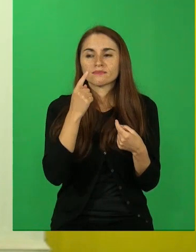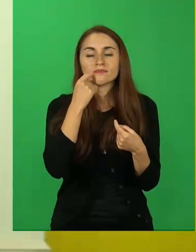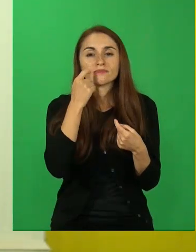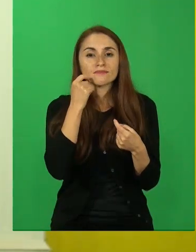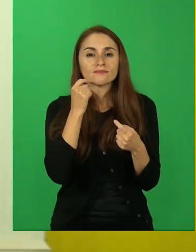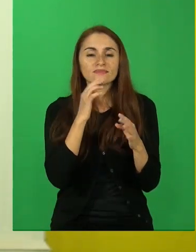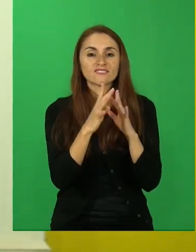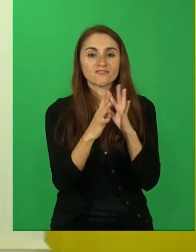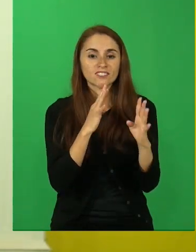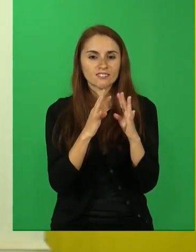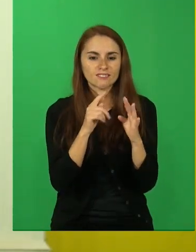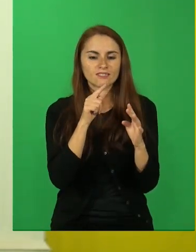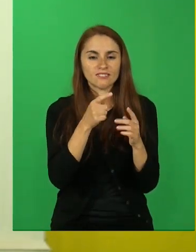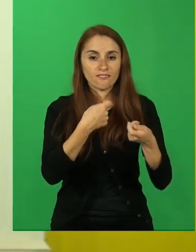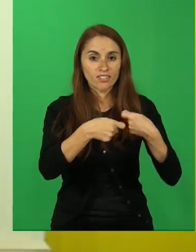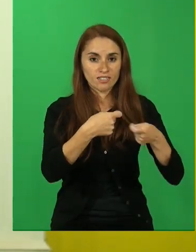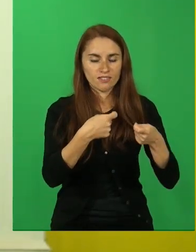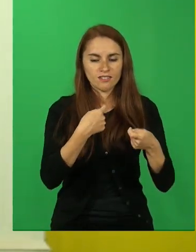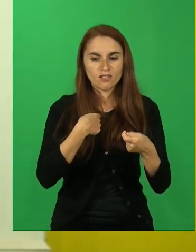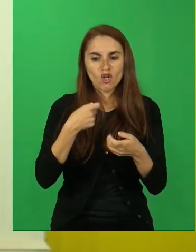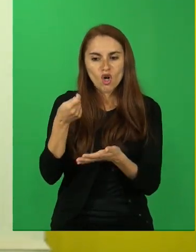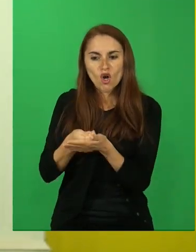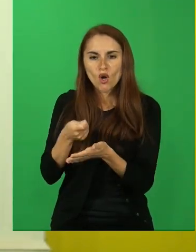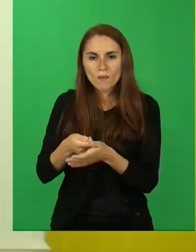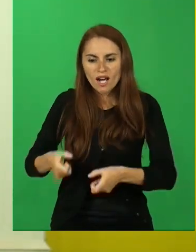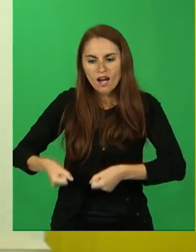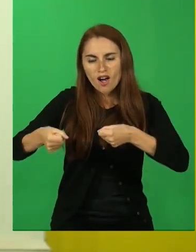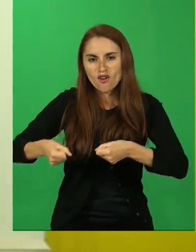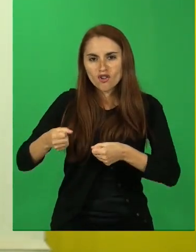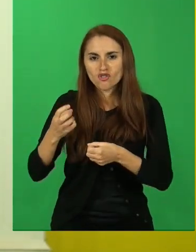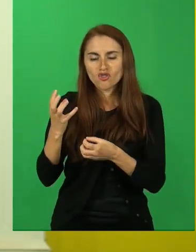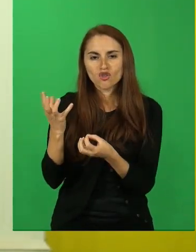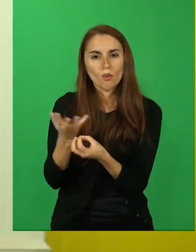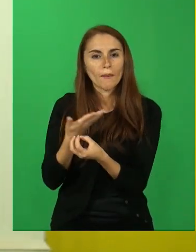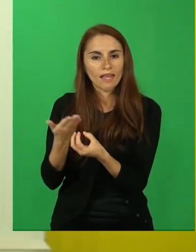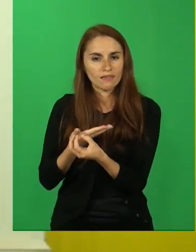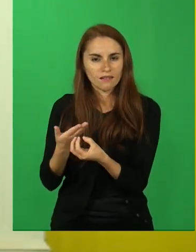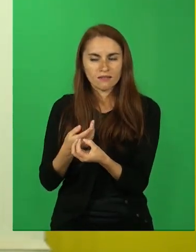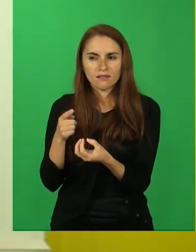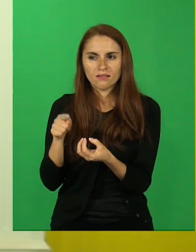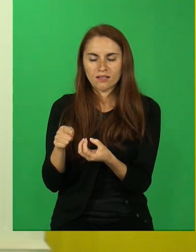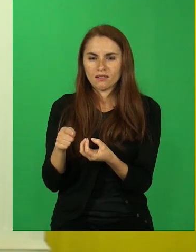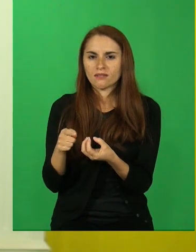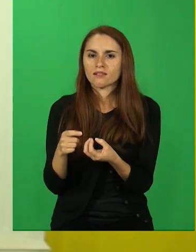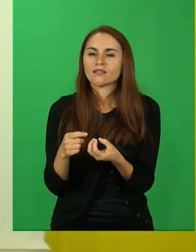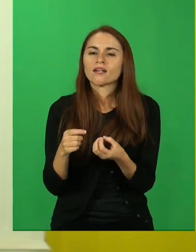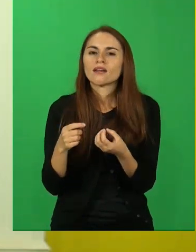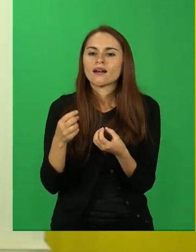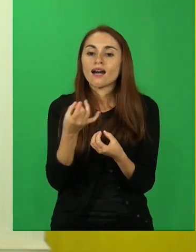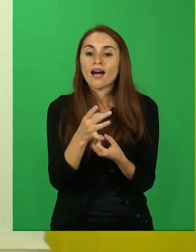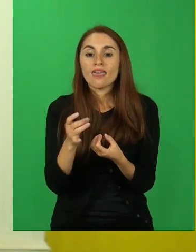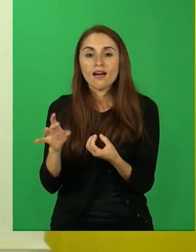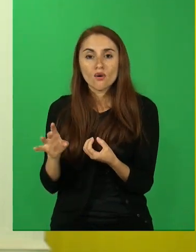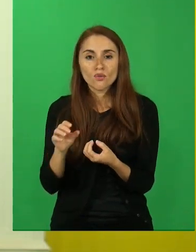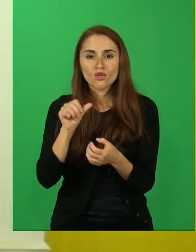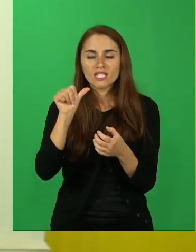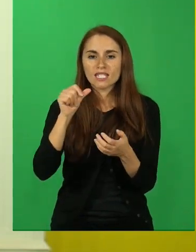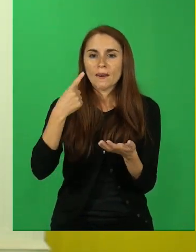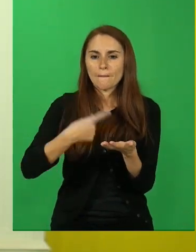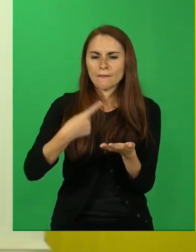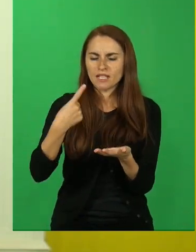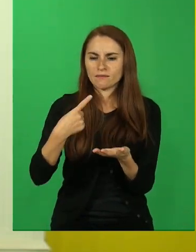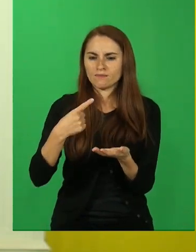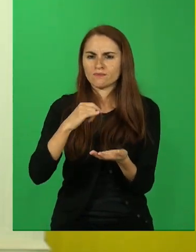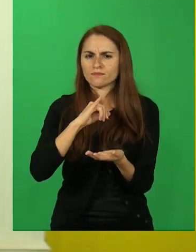y compra 37 cajones de tomate a 6.000 pesos. ¿Cuánto dinero gastó al comprar